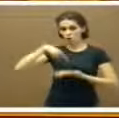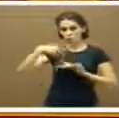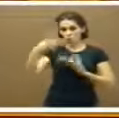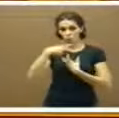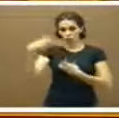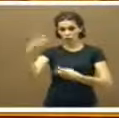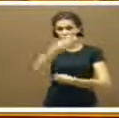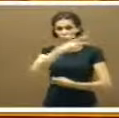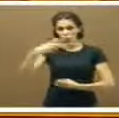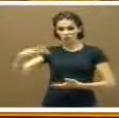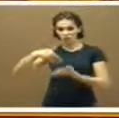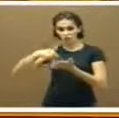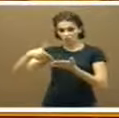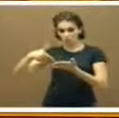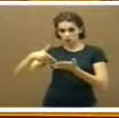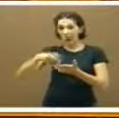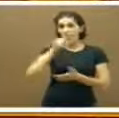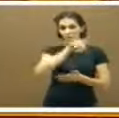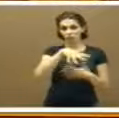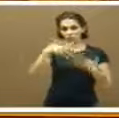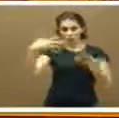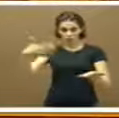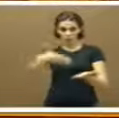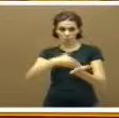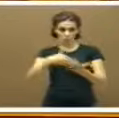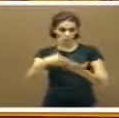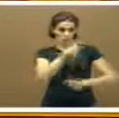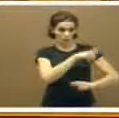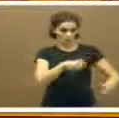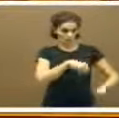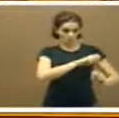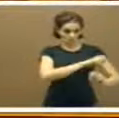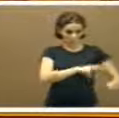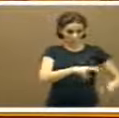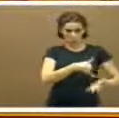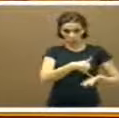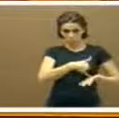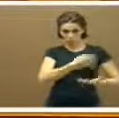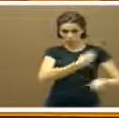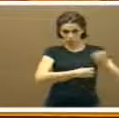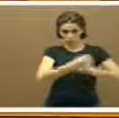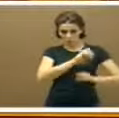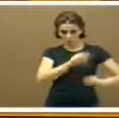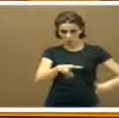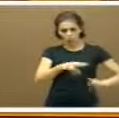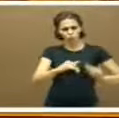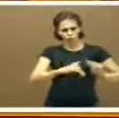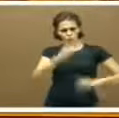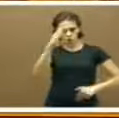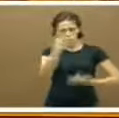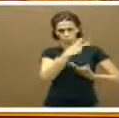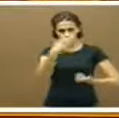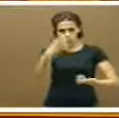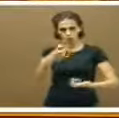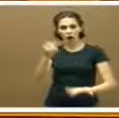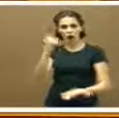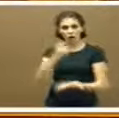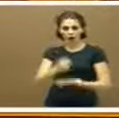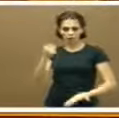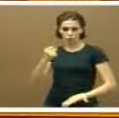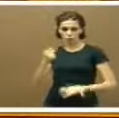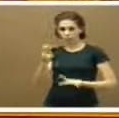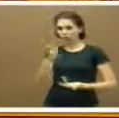110 millones de euros a los más desfavorecidos, a pesar de ese sablazo que supone el canon del agua y el céntimo